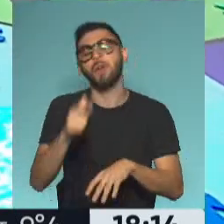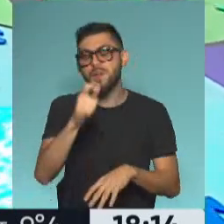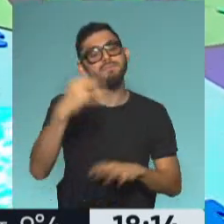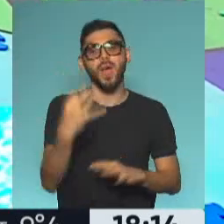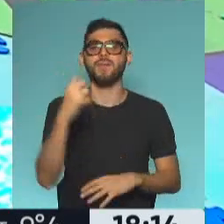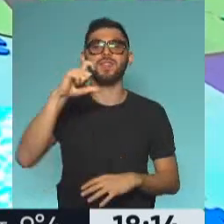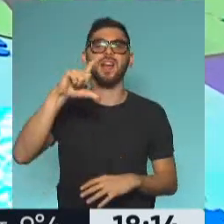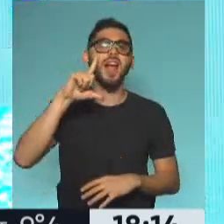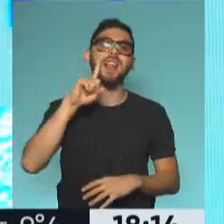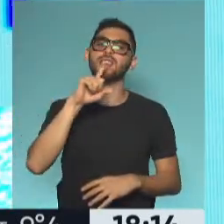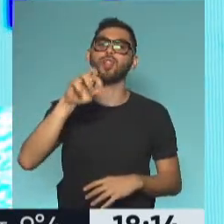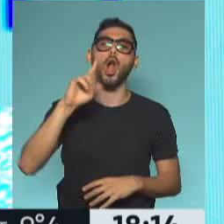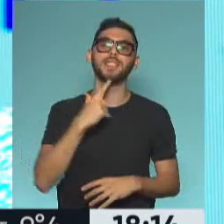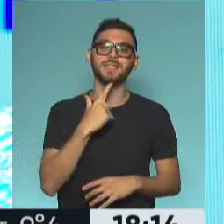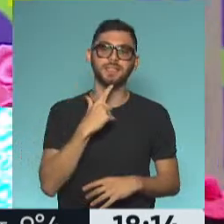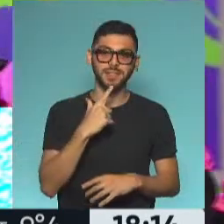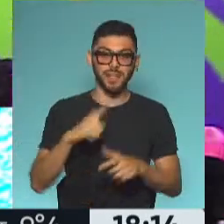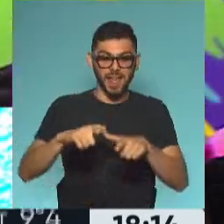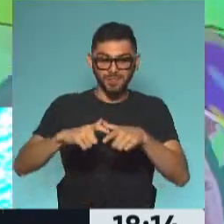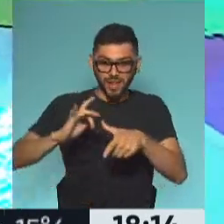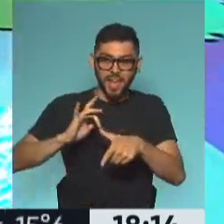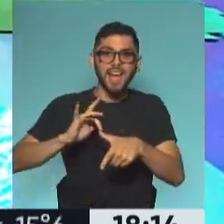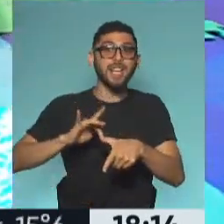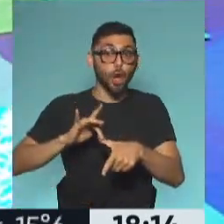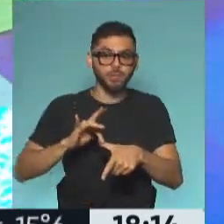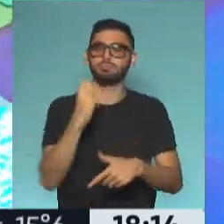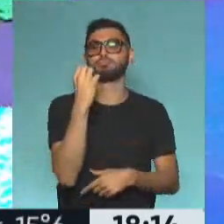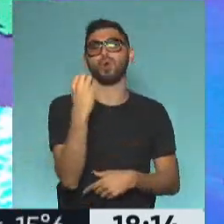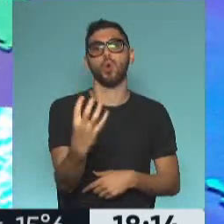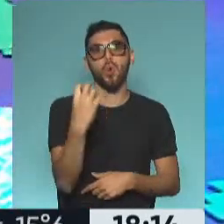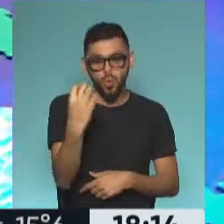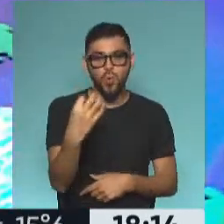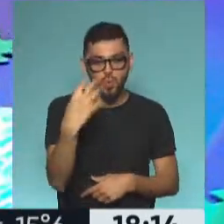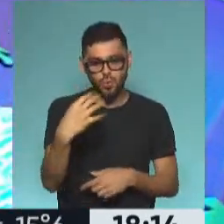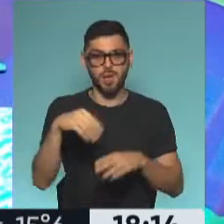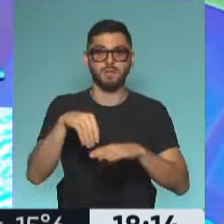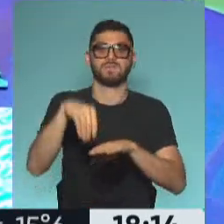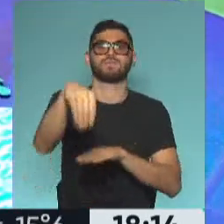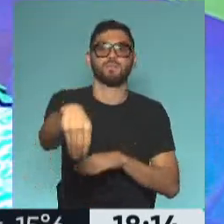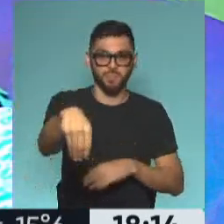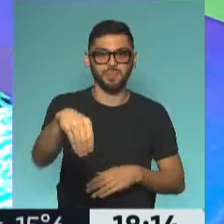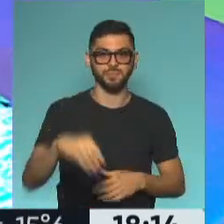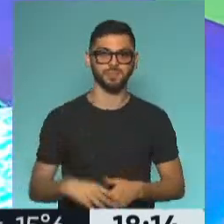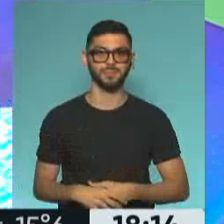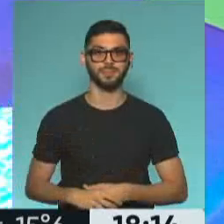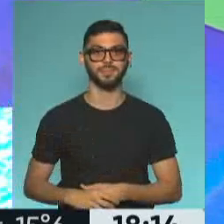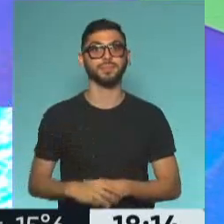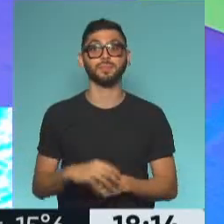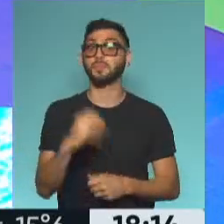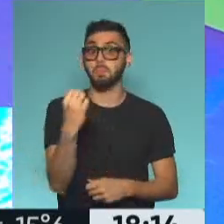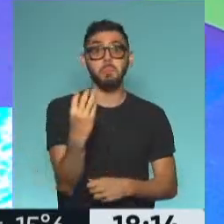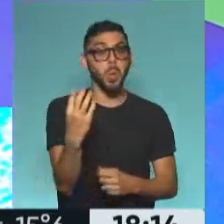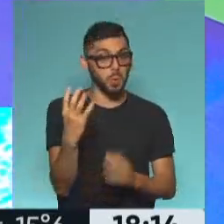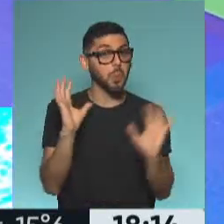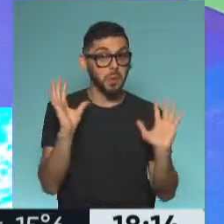es el clítoris. Muy bien. Fuerte el aplauso para el equipo azul. Avanza un casillero más. Están muy bien los